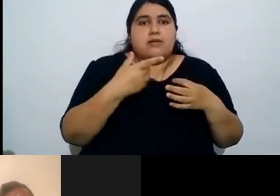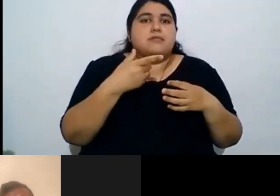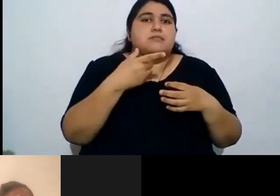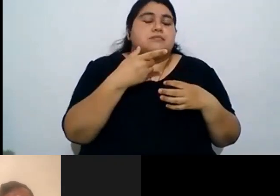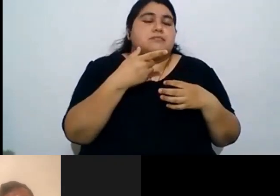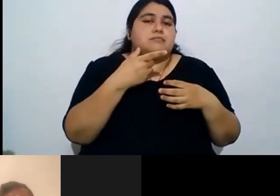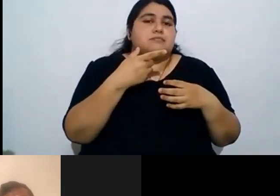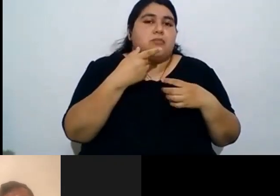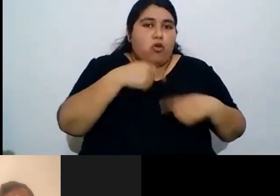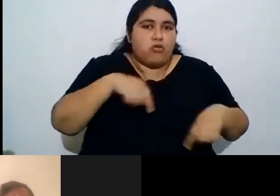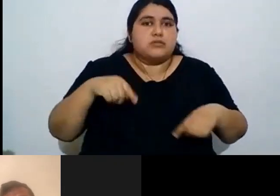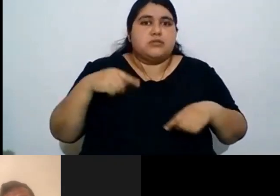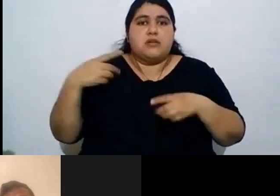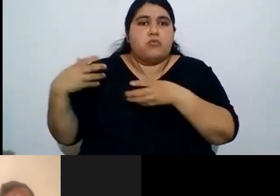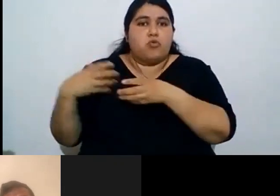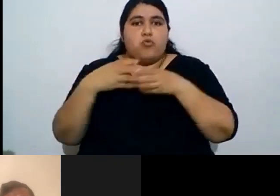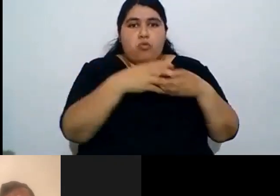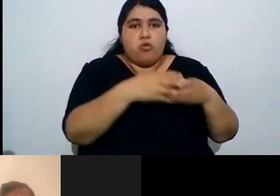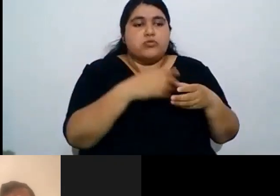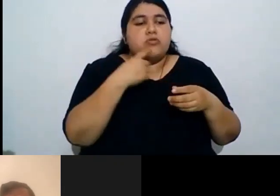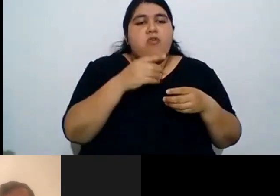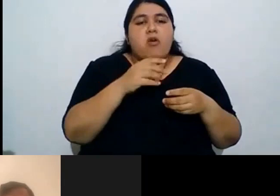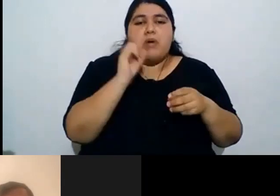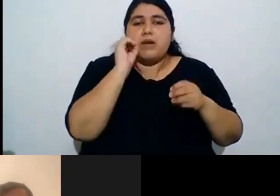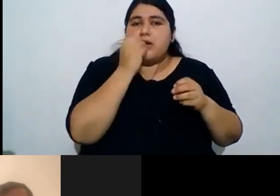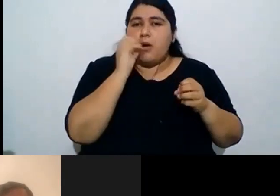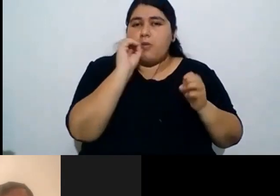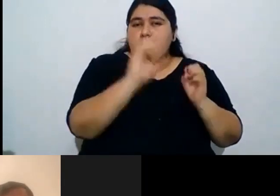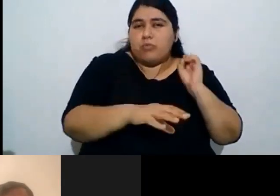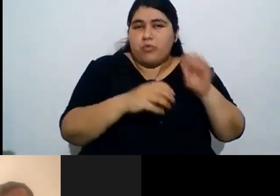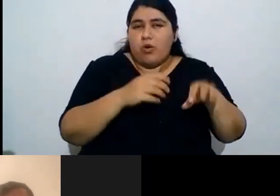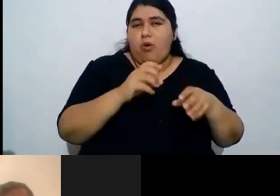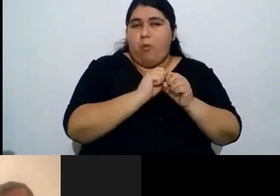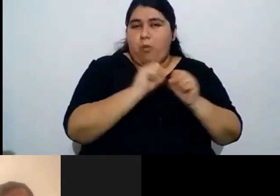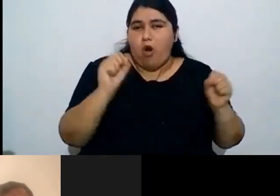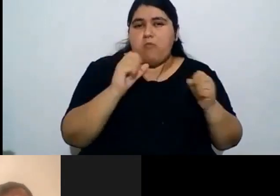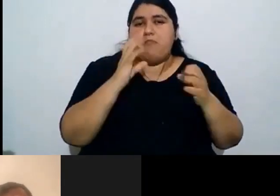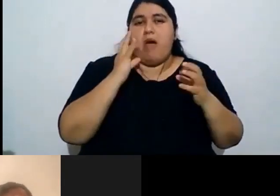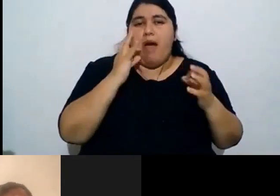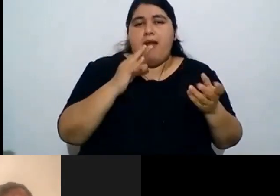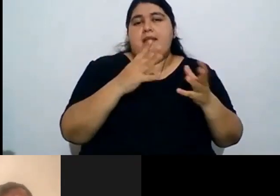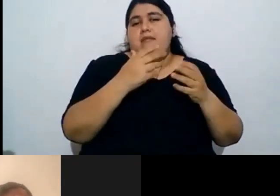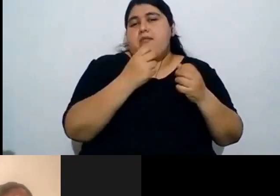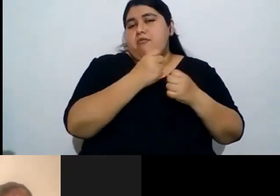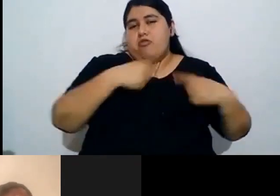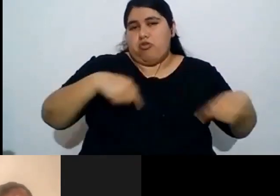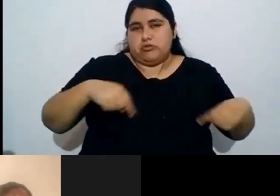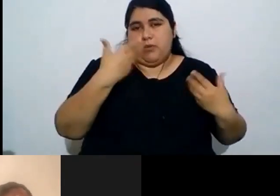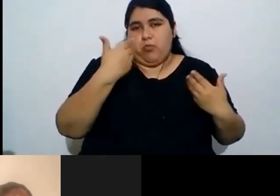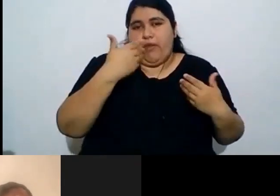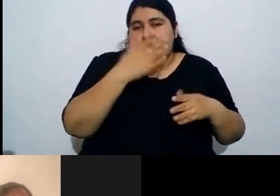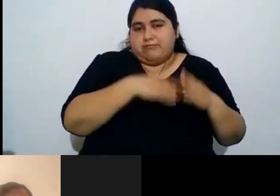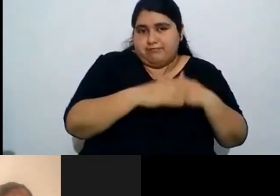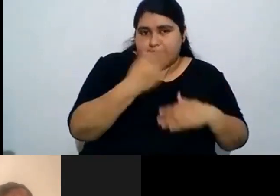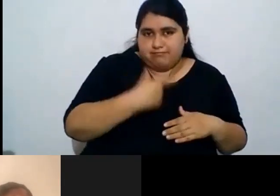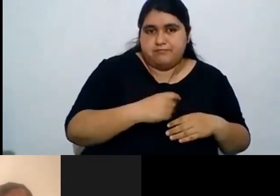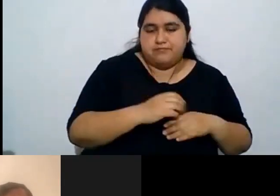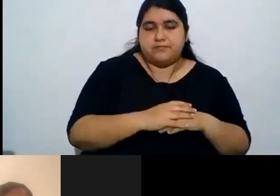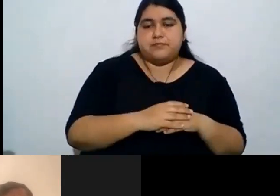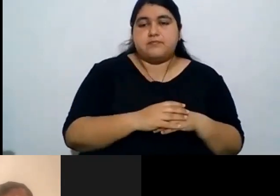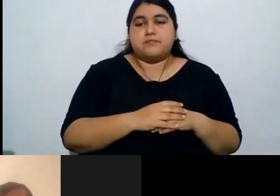se encuentran con minas antipersona y claramente quedan allí con alguna condición. Asimismo,